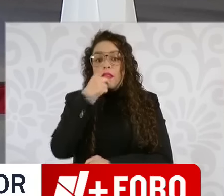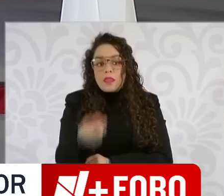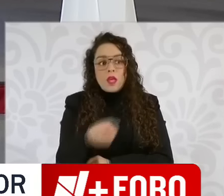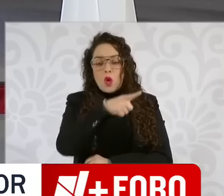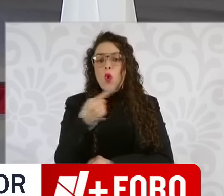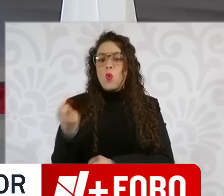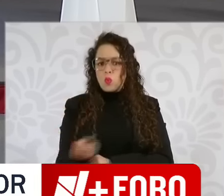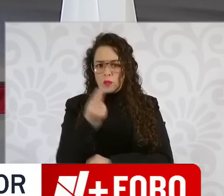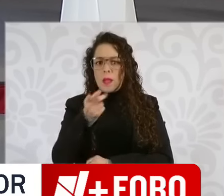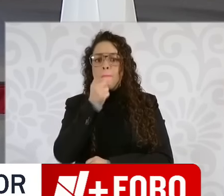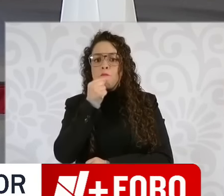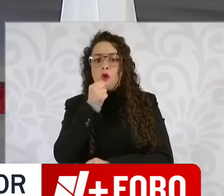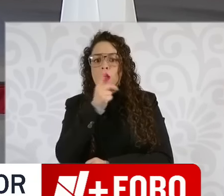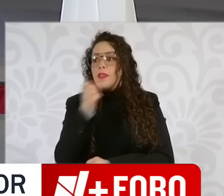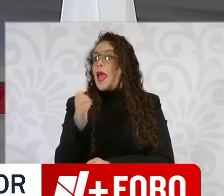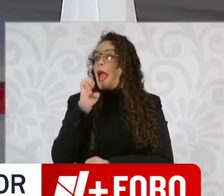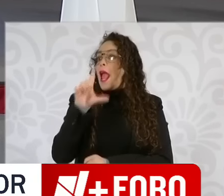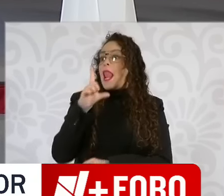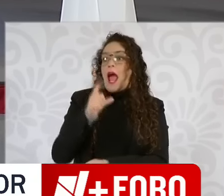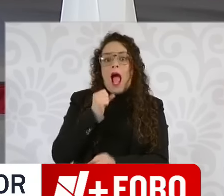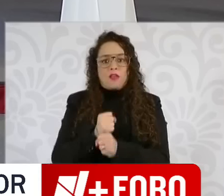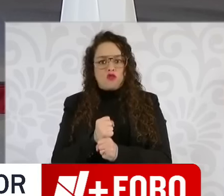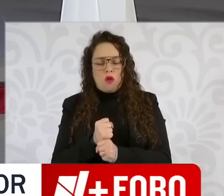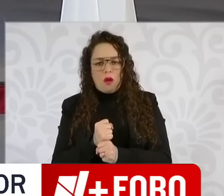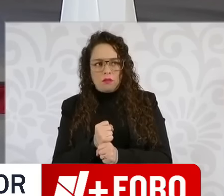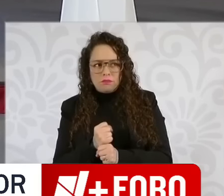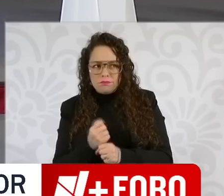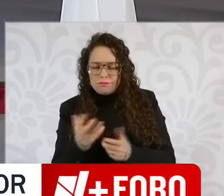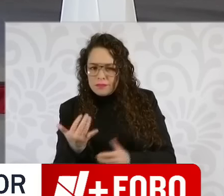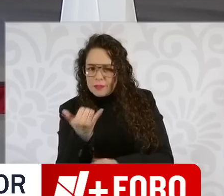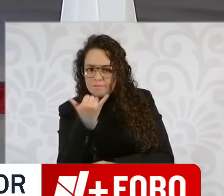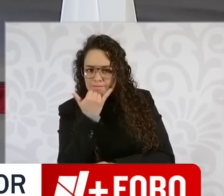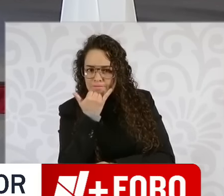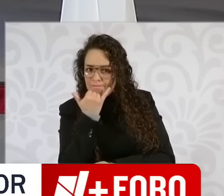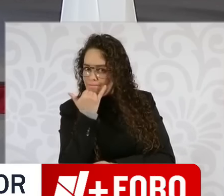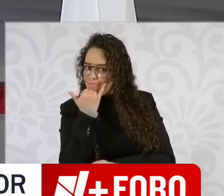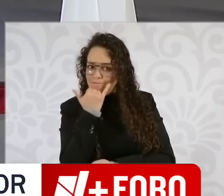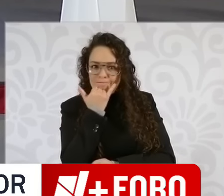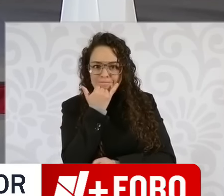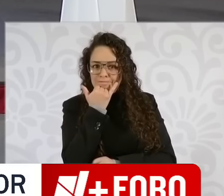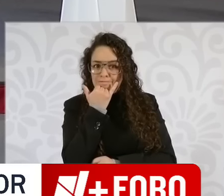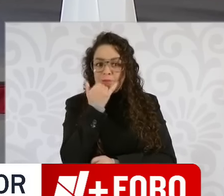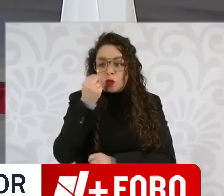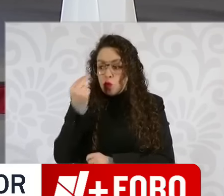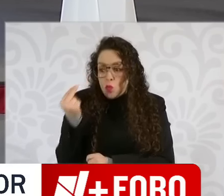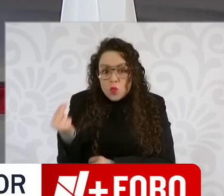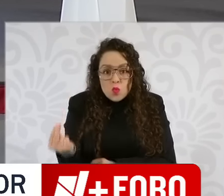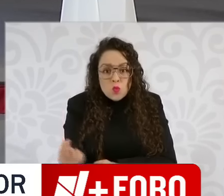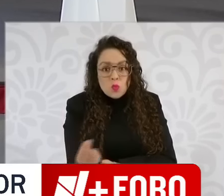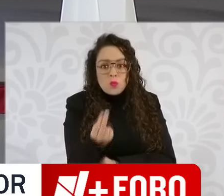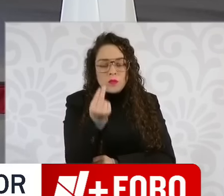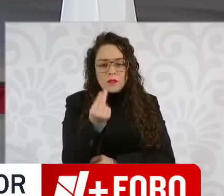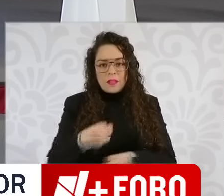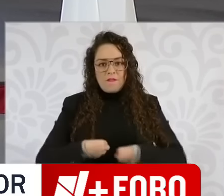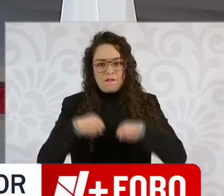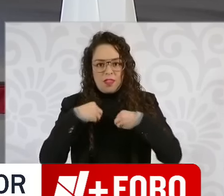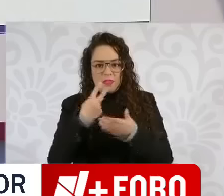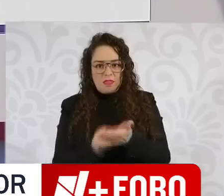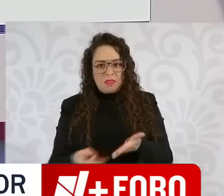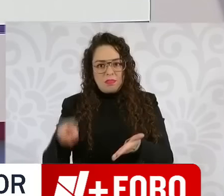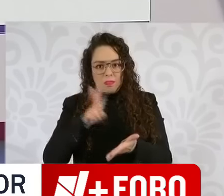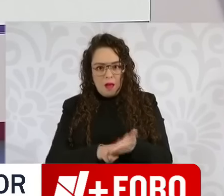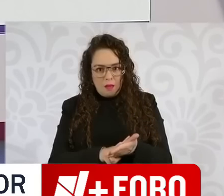y magistrados, como lo acordaron consejeros del instituto. Ellos argumentaron, Noelia, y aquí lo hemos informado, que el Tribunal Electoral pues no ha